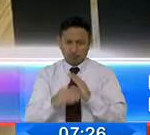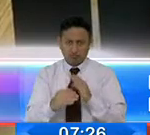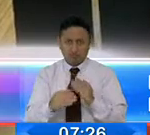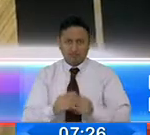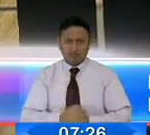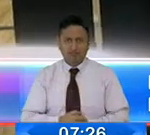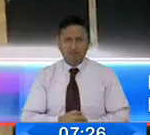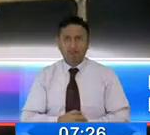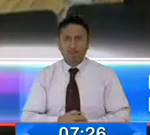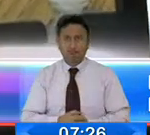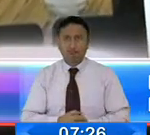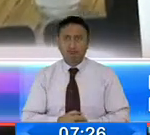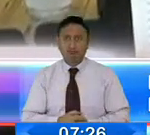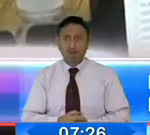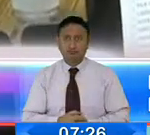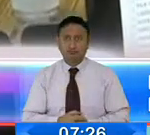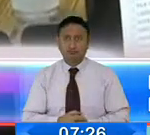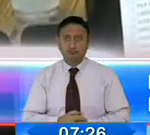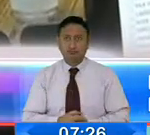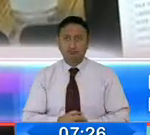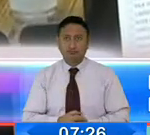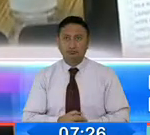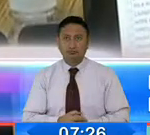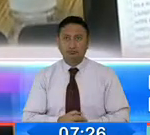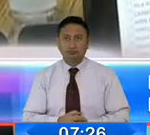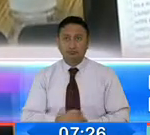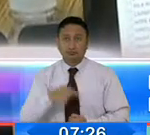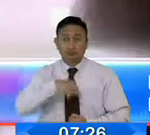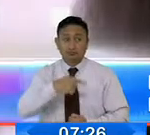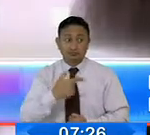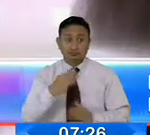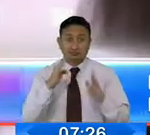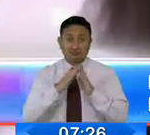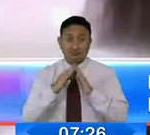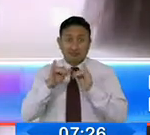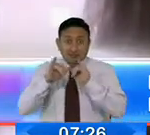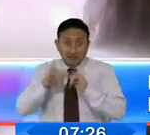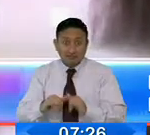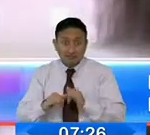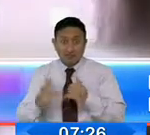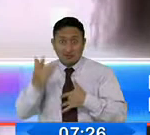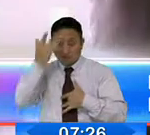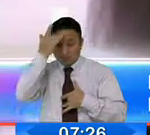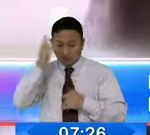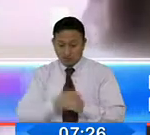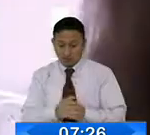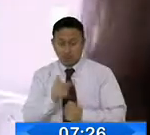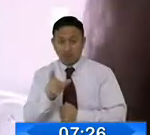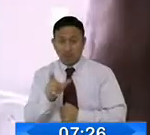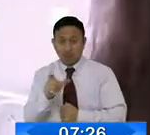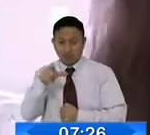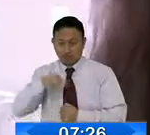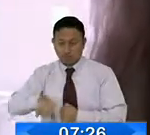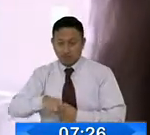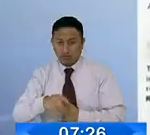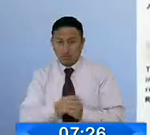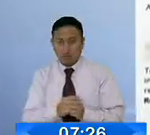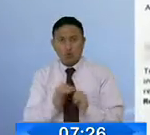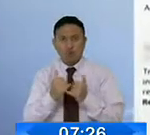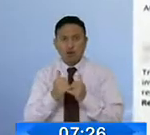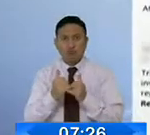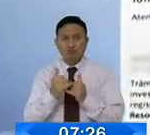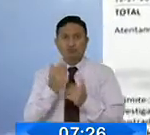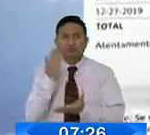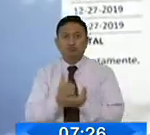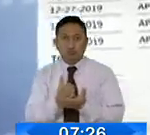plena pandemia y ya nos encerraron en casa, bloqueé mi tarjeta de crédito vía WhatsApp. Y